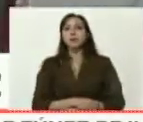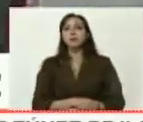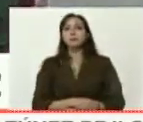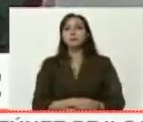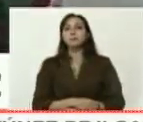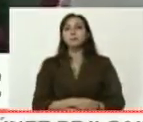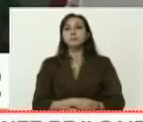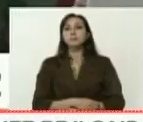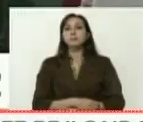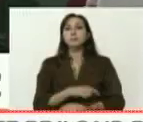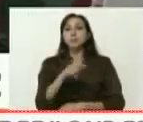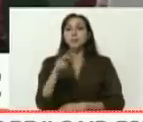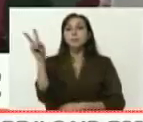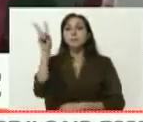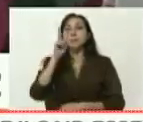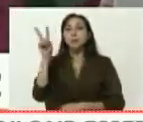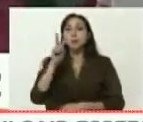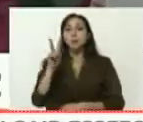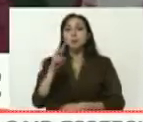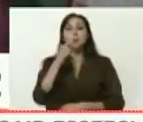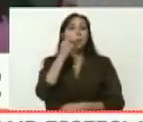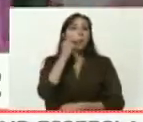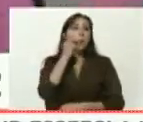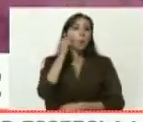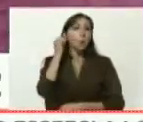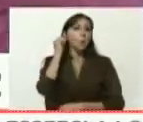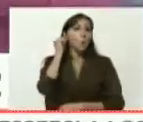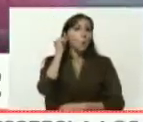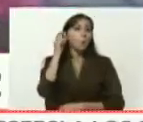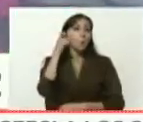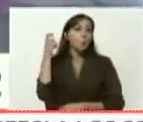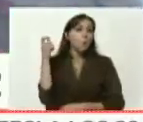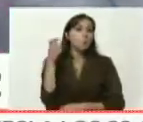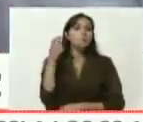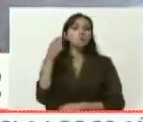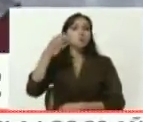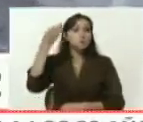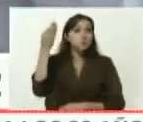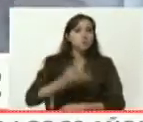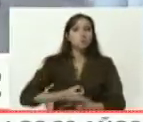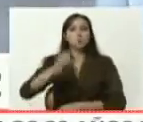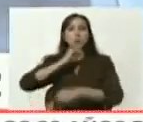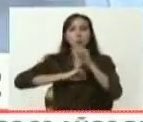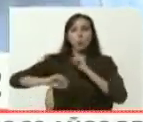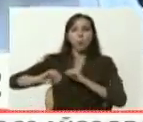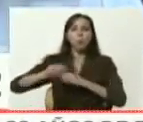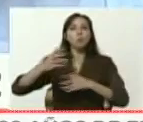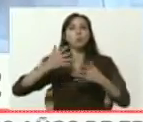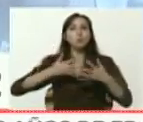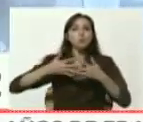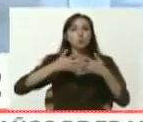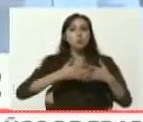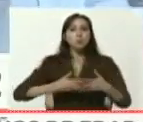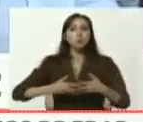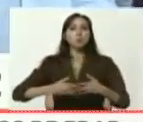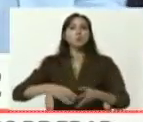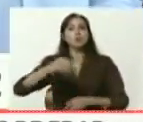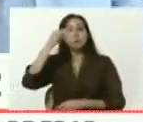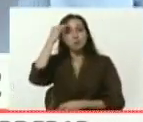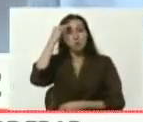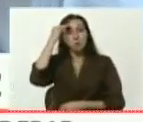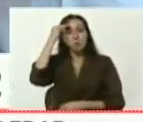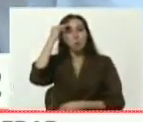de hombres y mujeres decididos a vencer cualquier imperio. 43 años de la desaparición física de Jorge Rodríguez